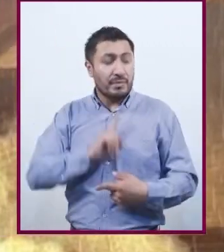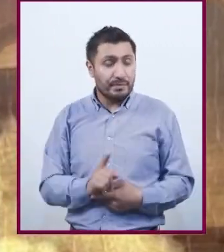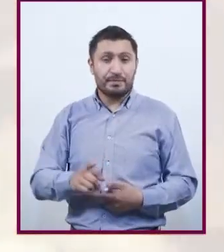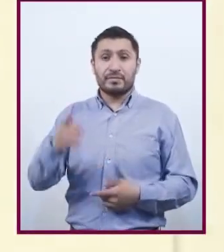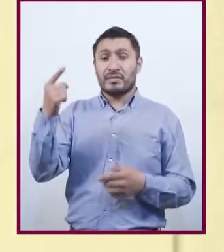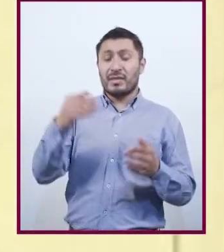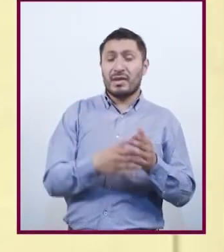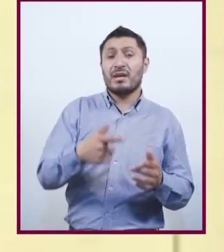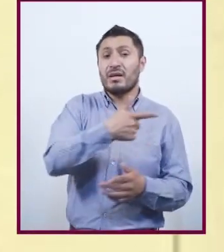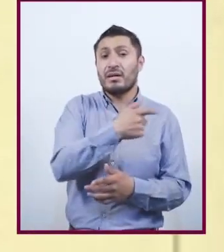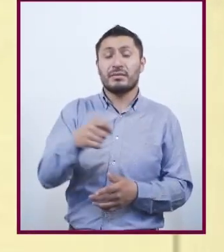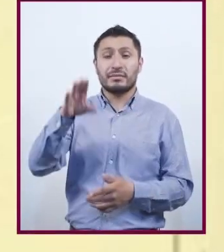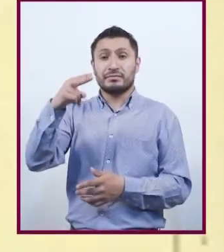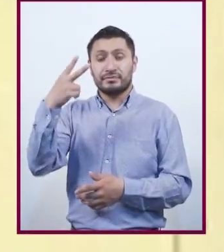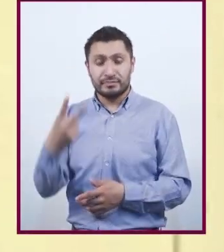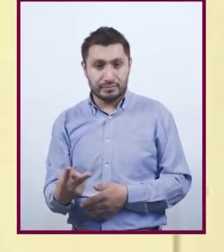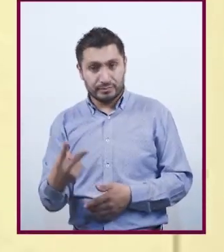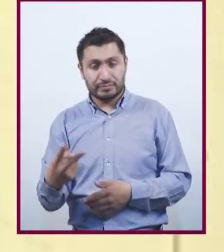Mujer, de